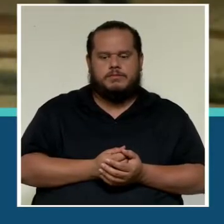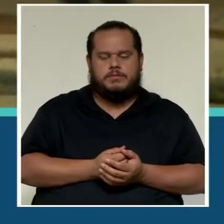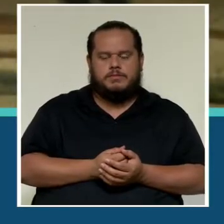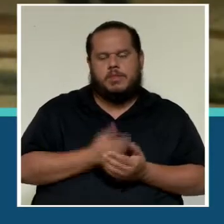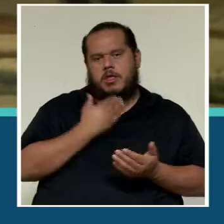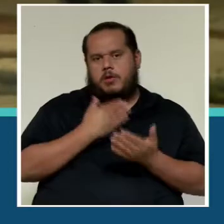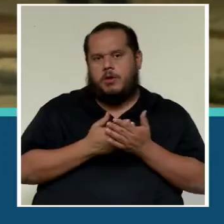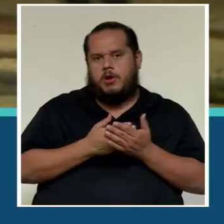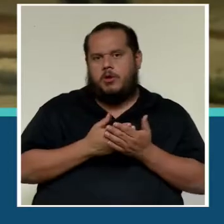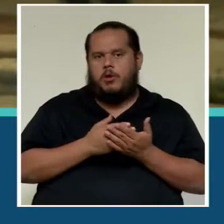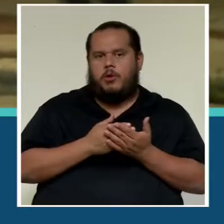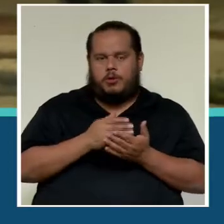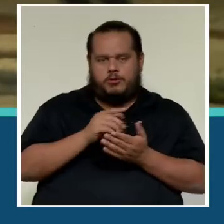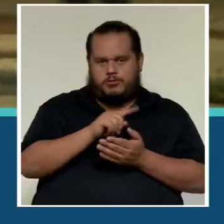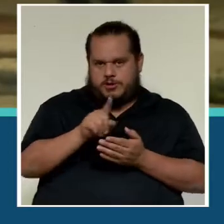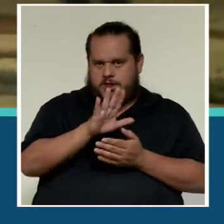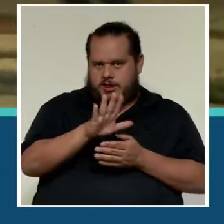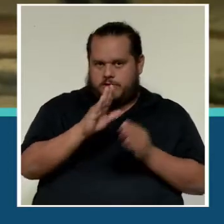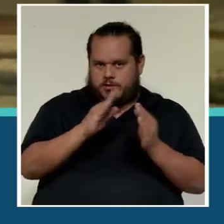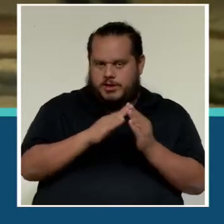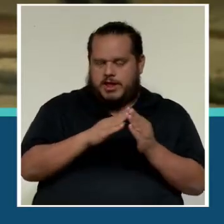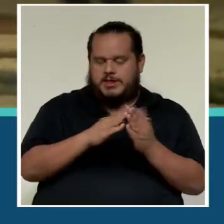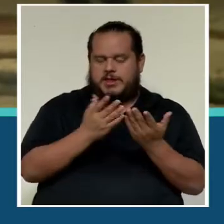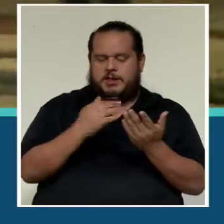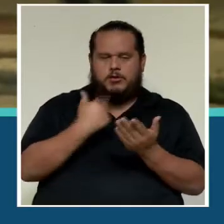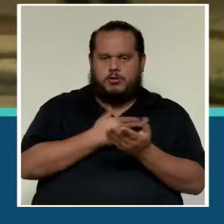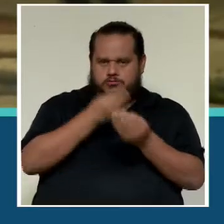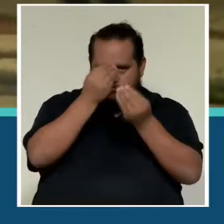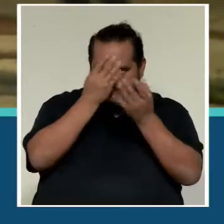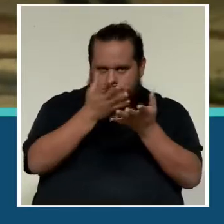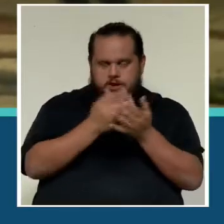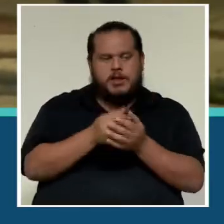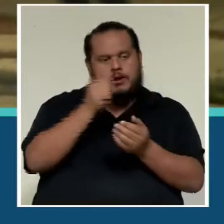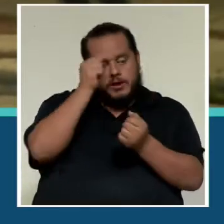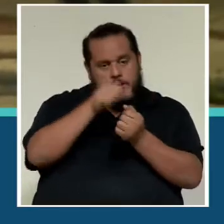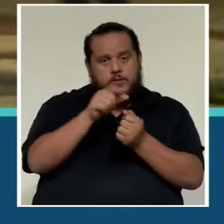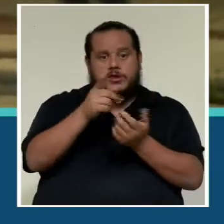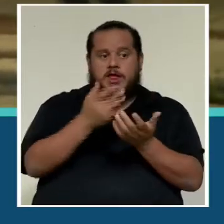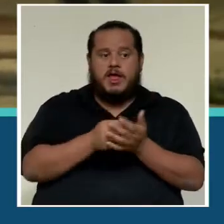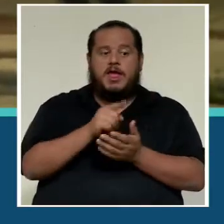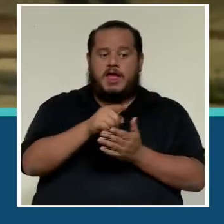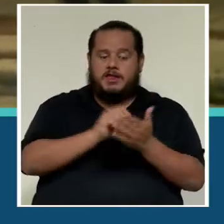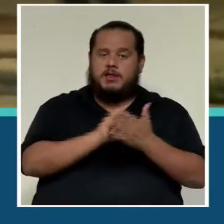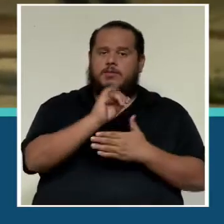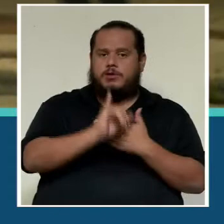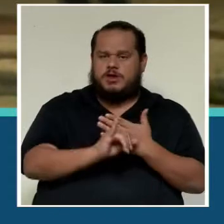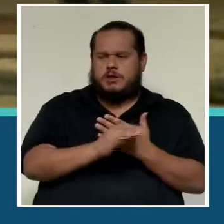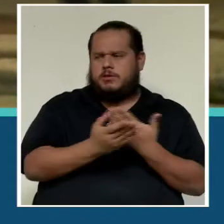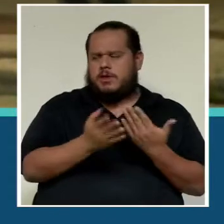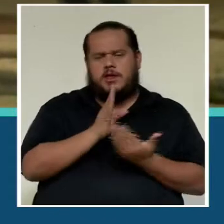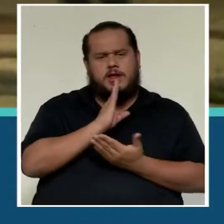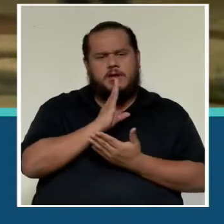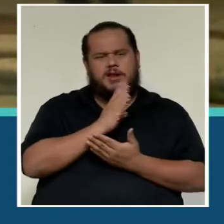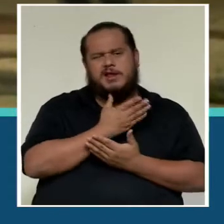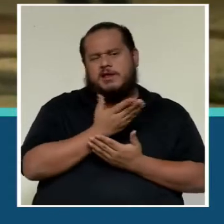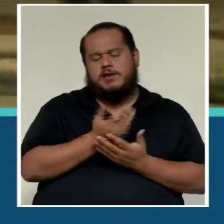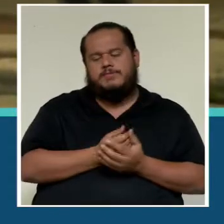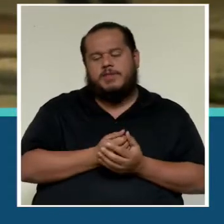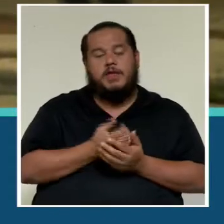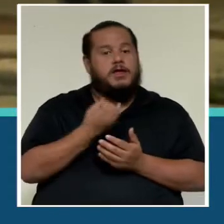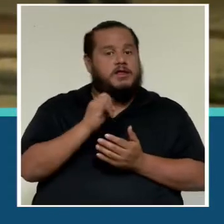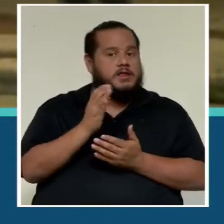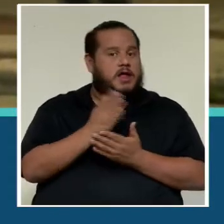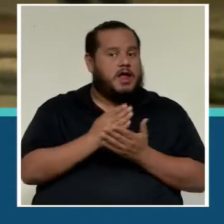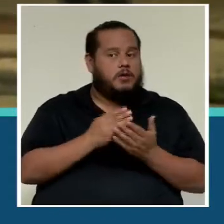Bueno, televidentes, indicarles y recordarles que el espíritu de este proyecto, pues generalmente de lo que habla es de si